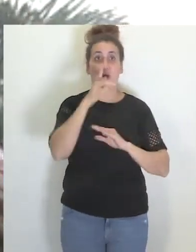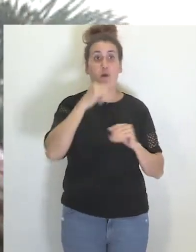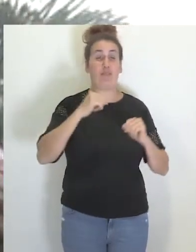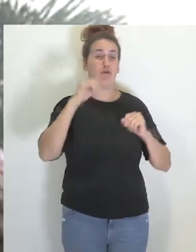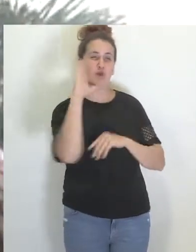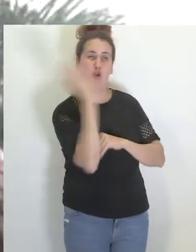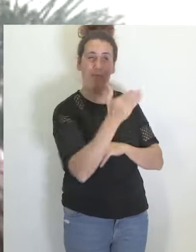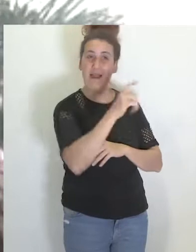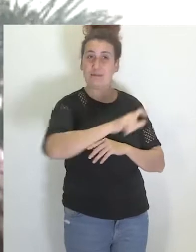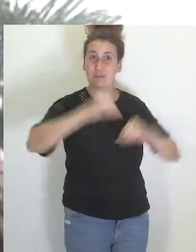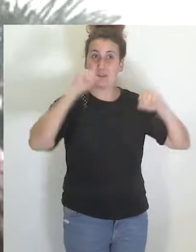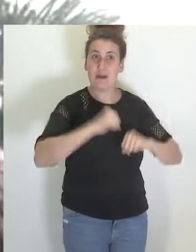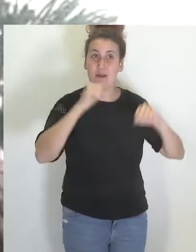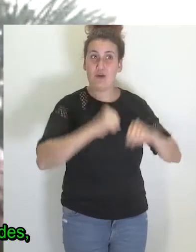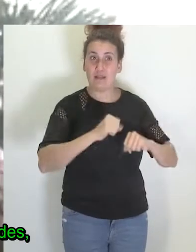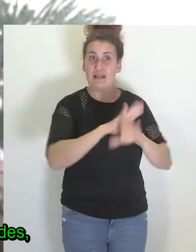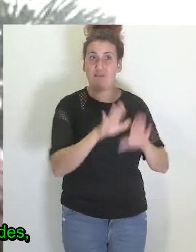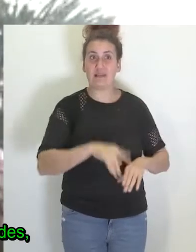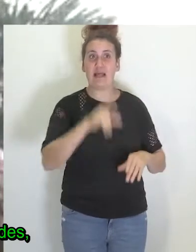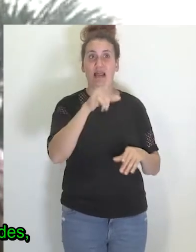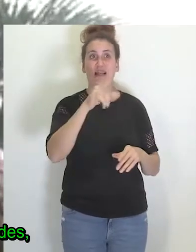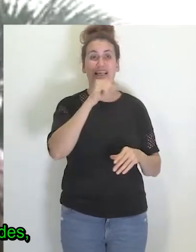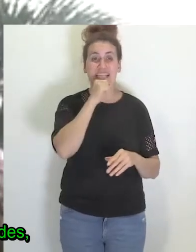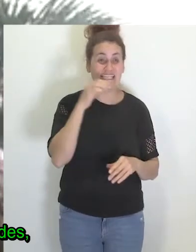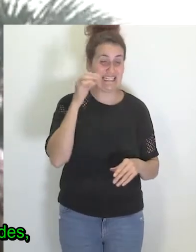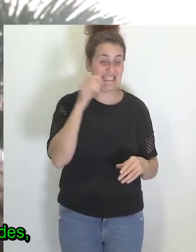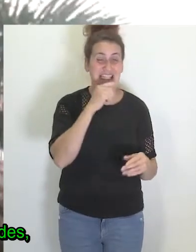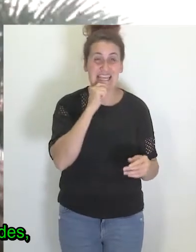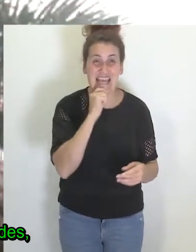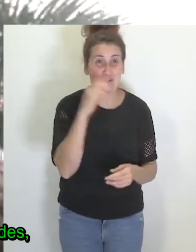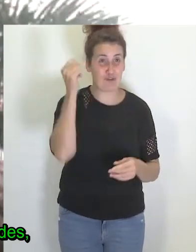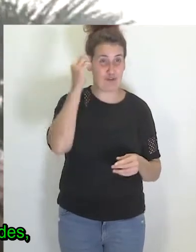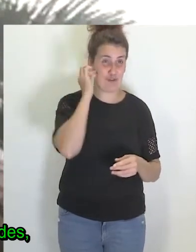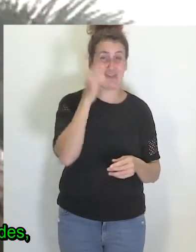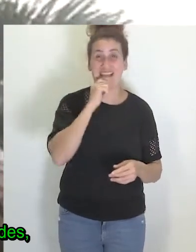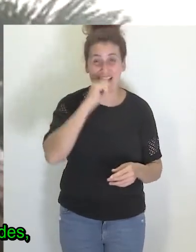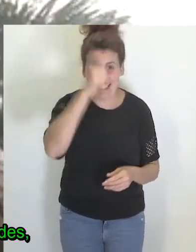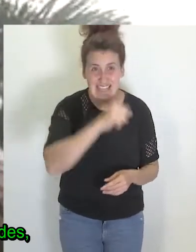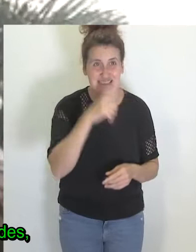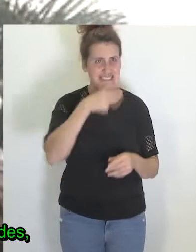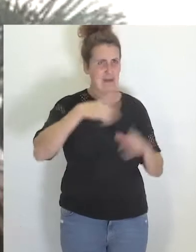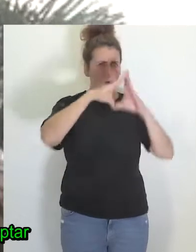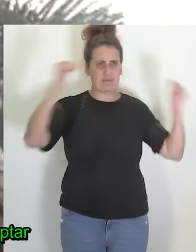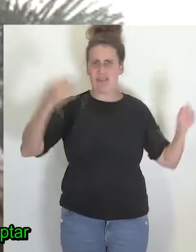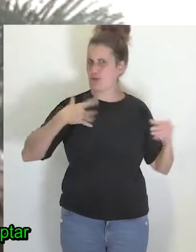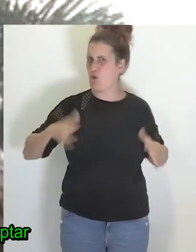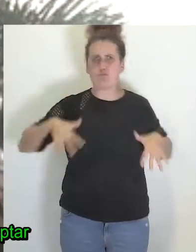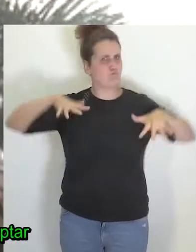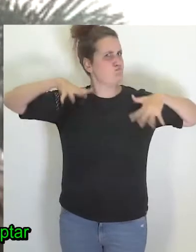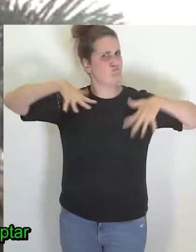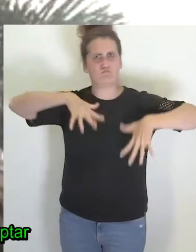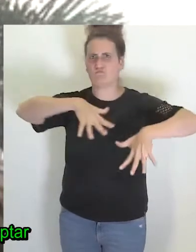adultos mayores, eso fue como que los nietos, las nietas, los que estaban en las universidades salieron, o sea,